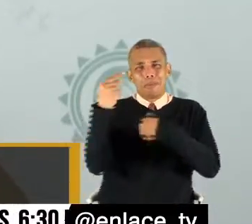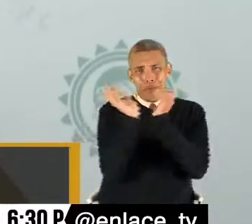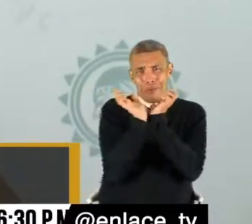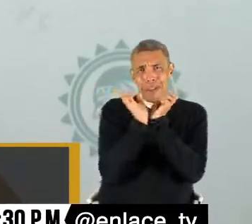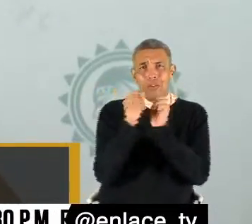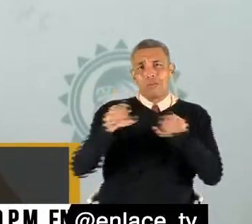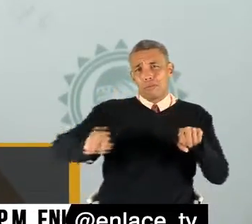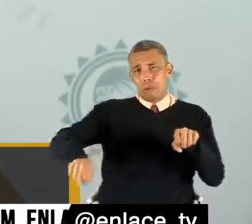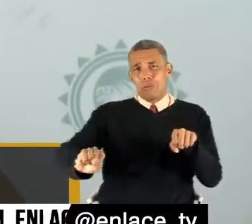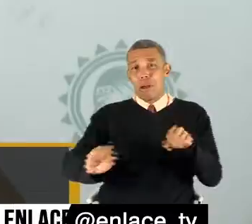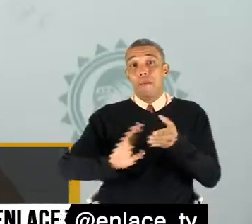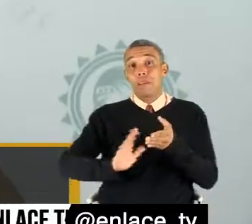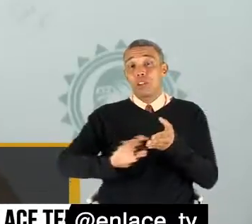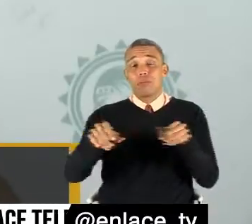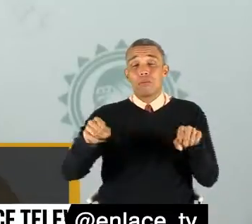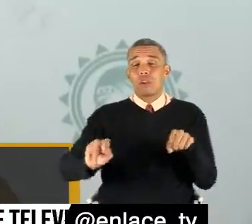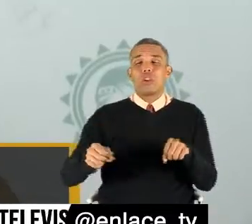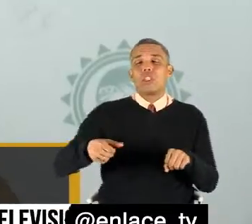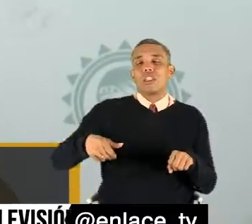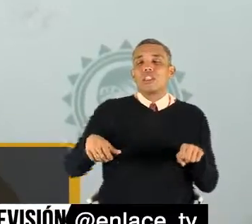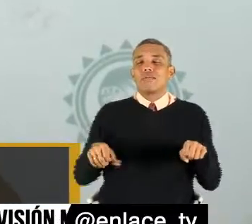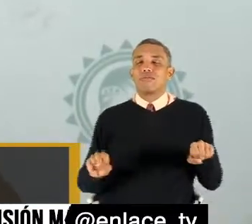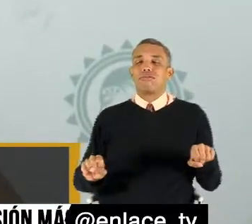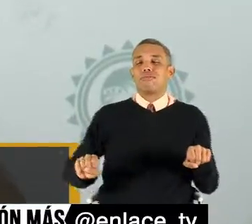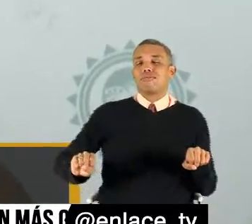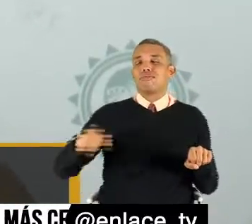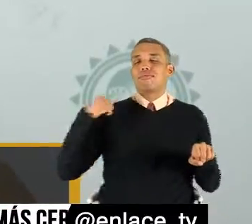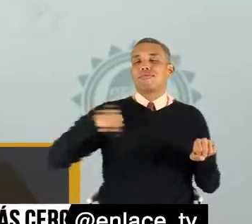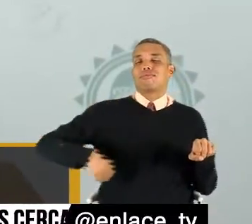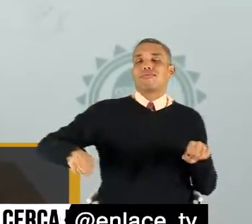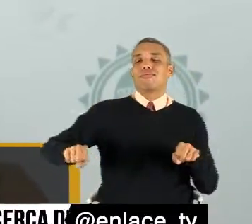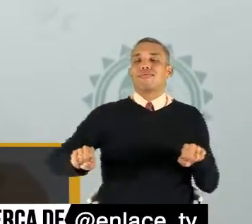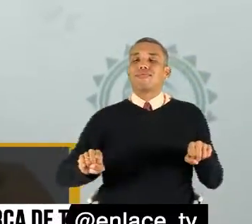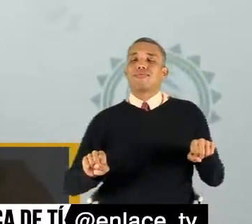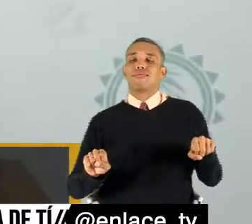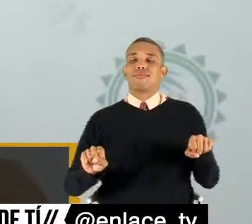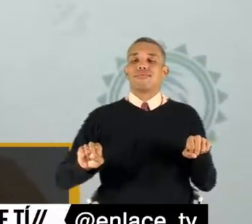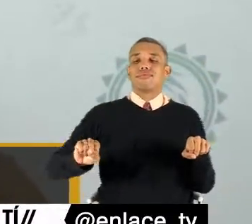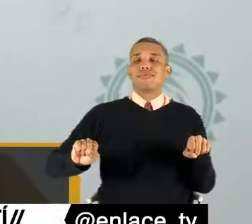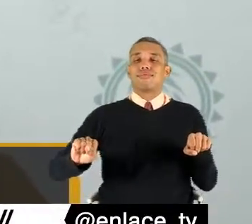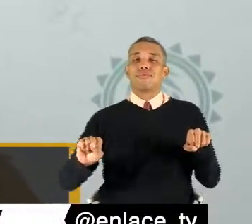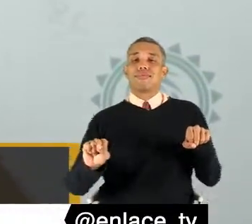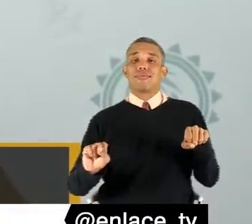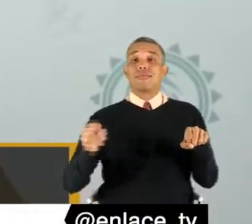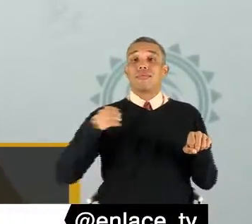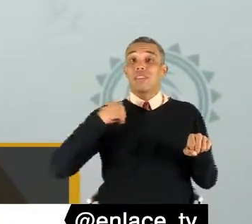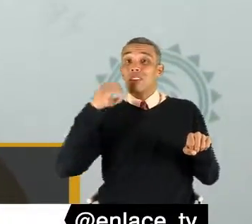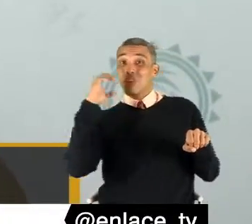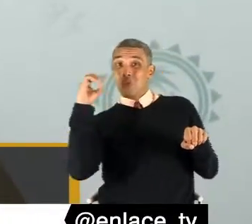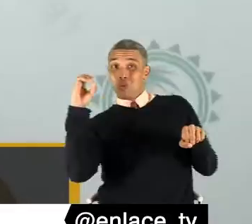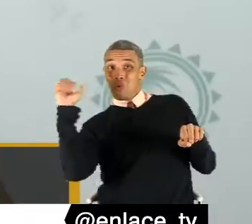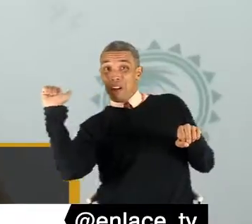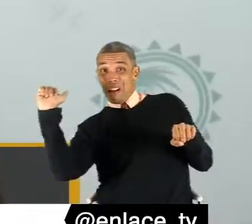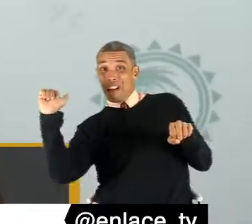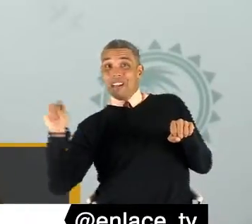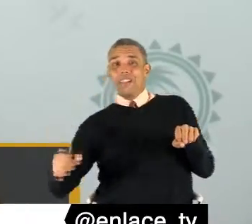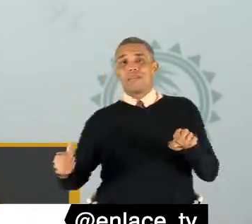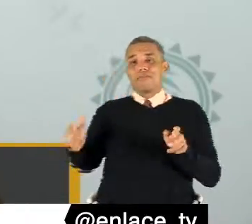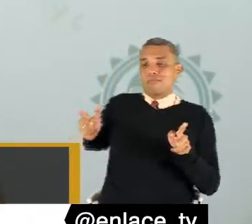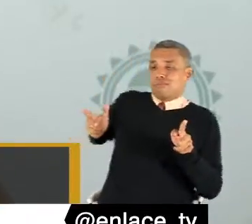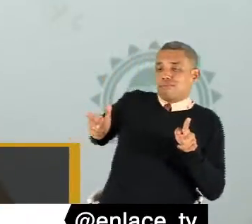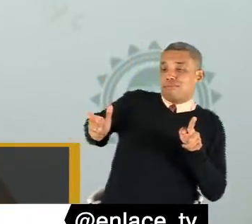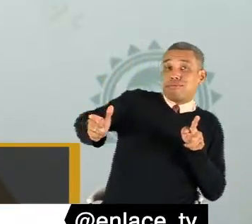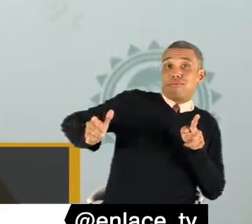en su moto, y pues pasaron unas personas, una pareja, y la muchacha que iba atrás pues le arrebata el bolso y pues ella pierde el equilibrio y se